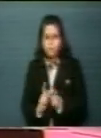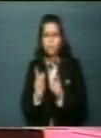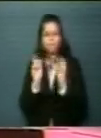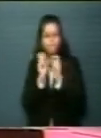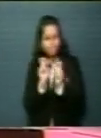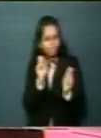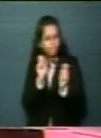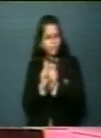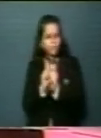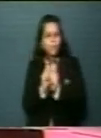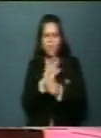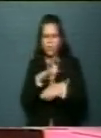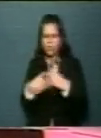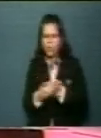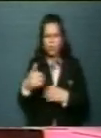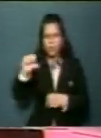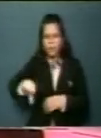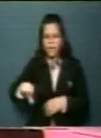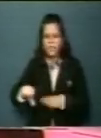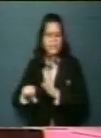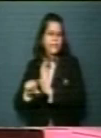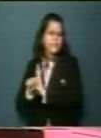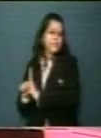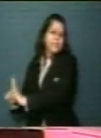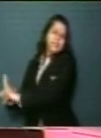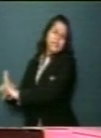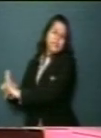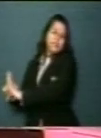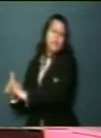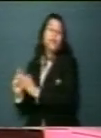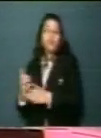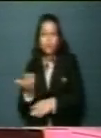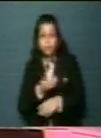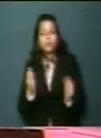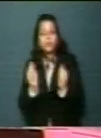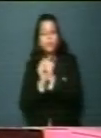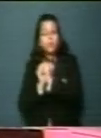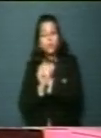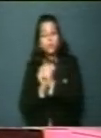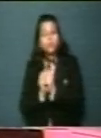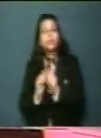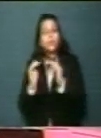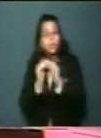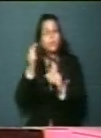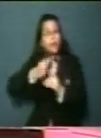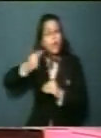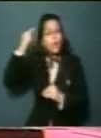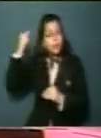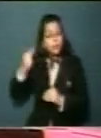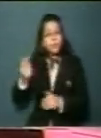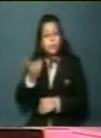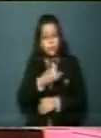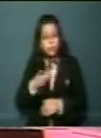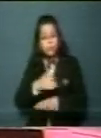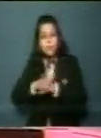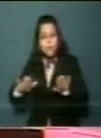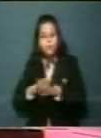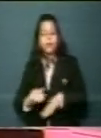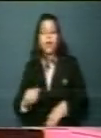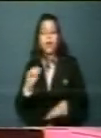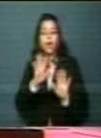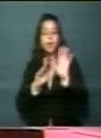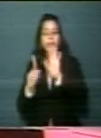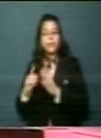mal. Eso lo debemos hacer juntos, como en aquel proceso que culminó el 16